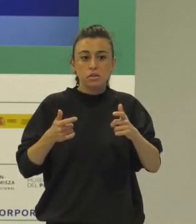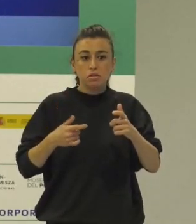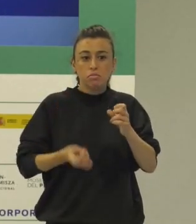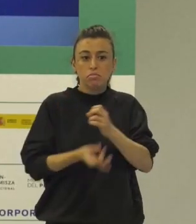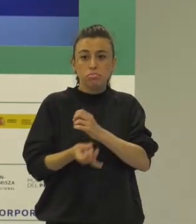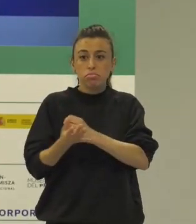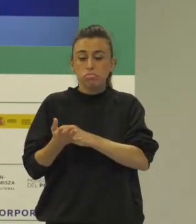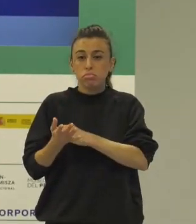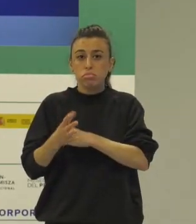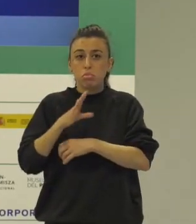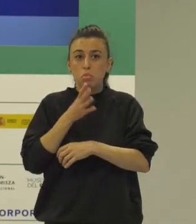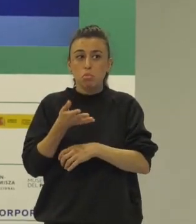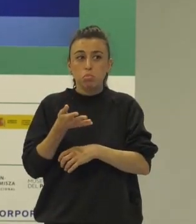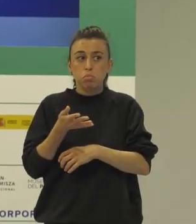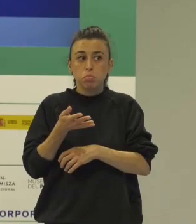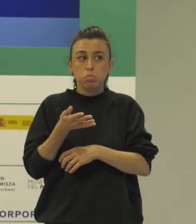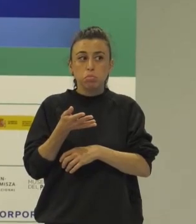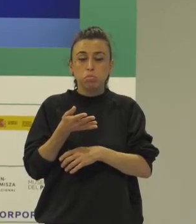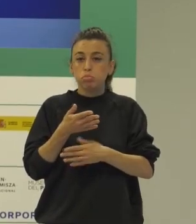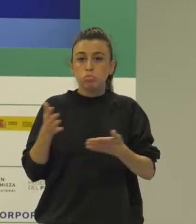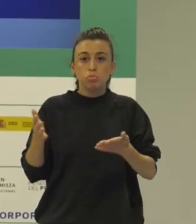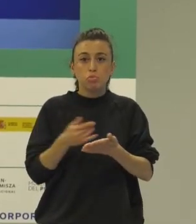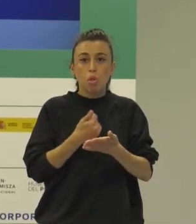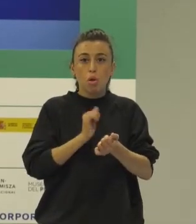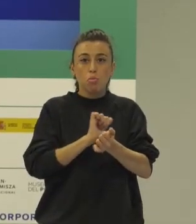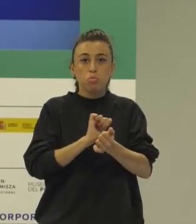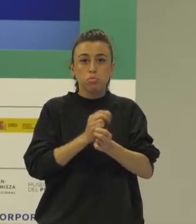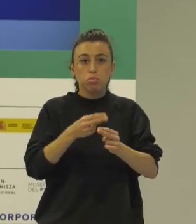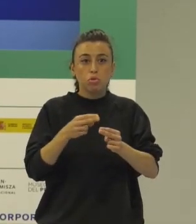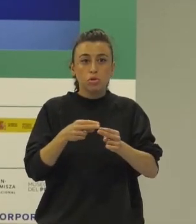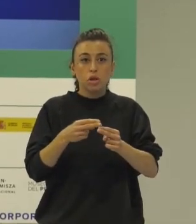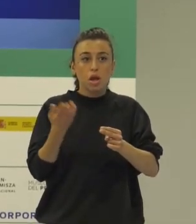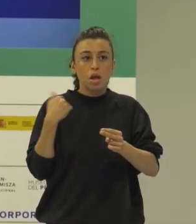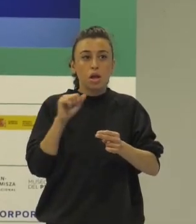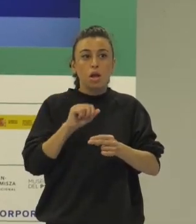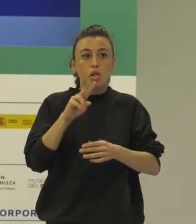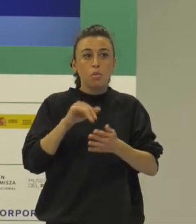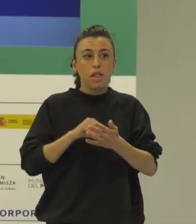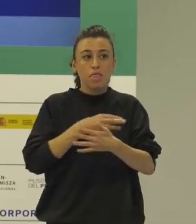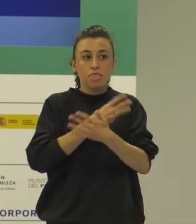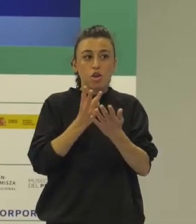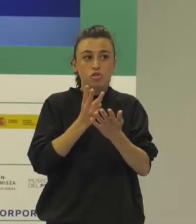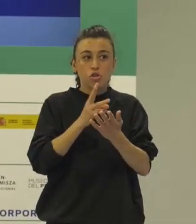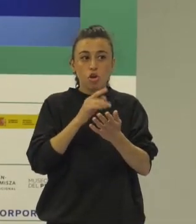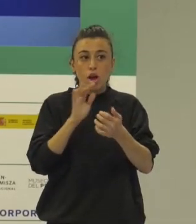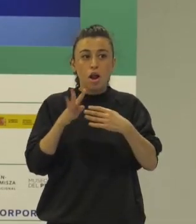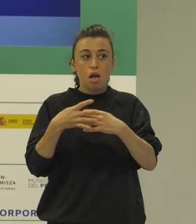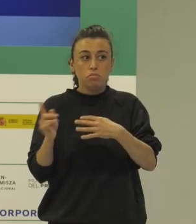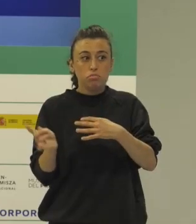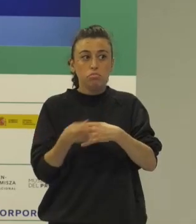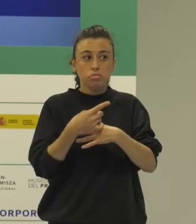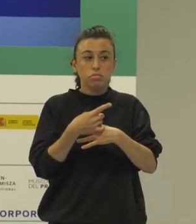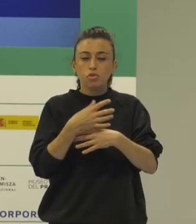los 900 presos políticos que tuvo, que encarceló en el 2018 con las protestas, todos fueron acusados de